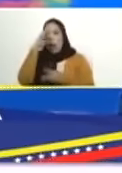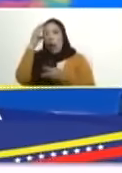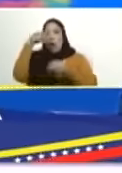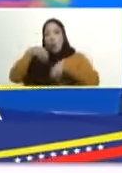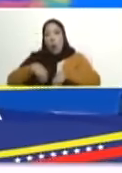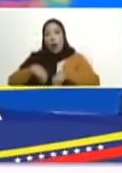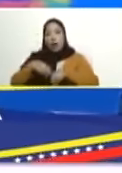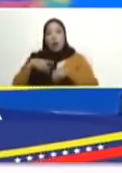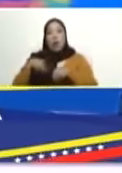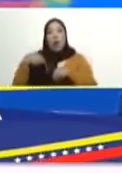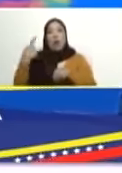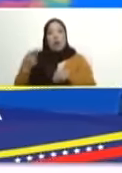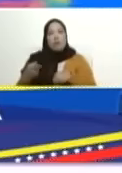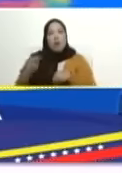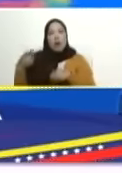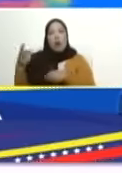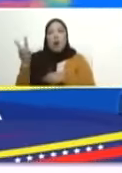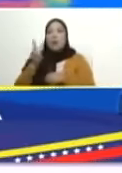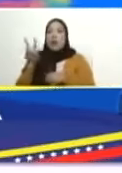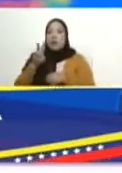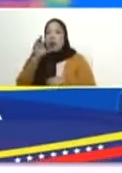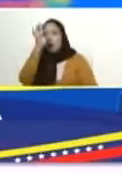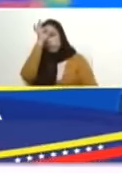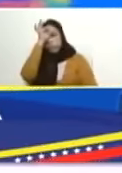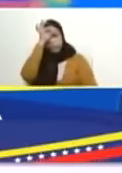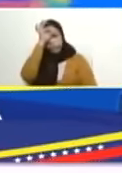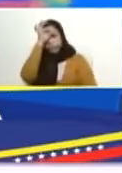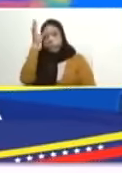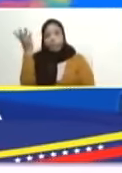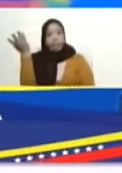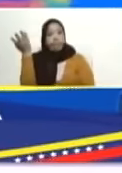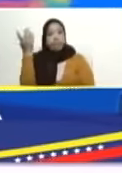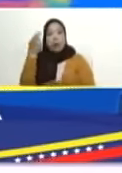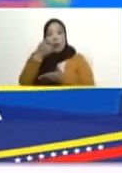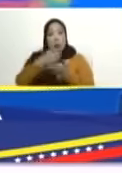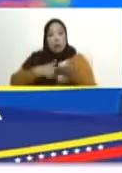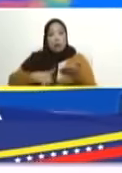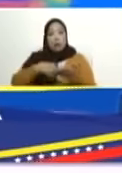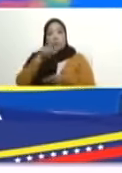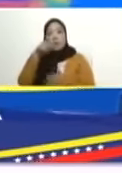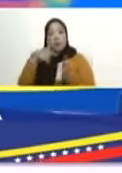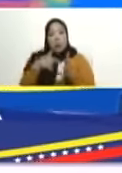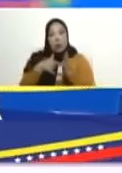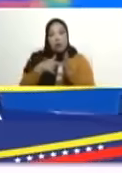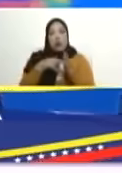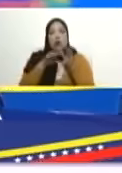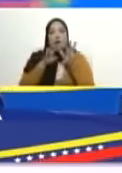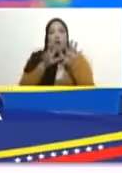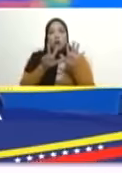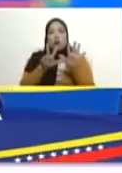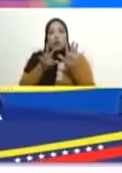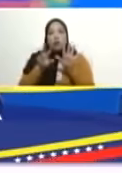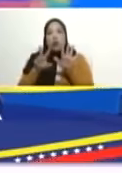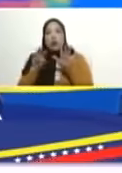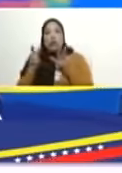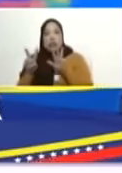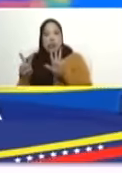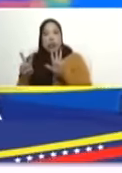Una vez que llegaron a ese acuerdo, que Venezuela no sabía, redactaron el tratado de 1897. Ese tratado lo que